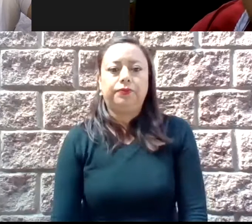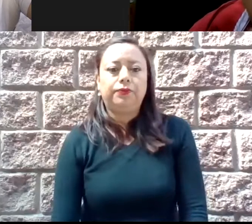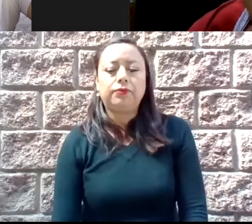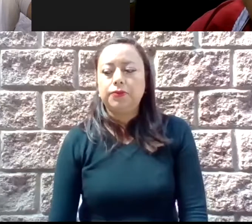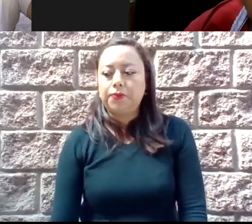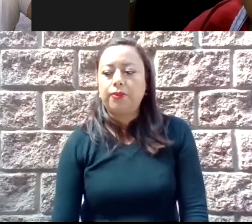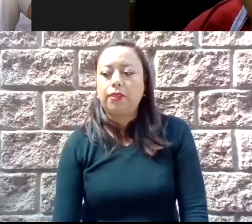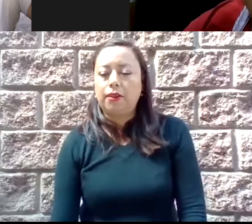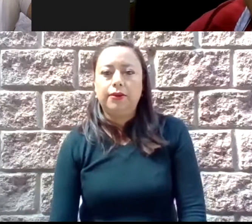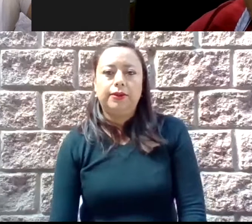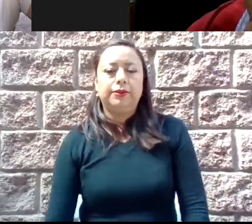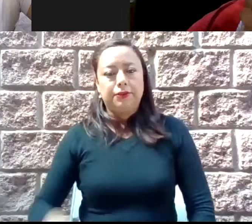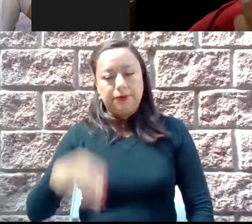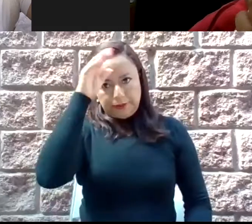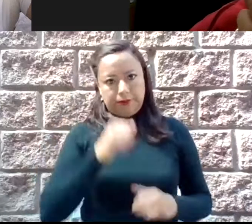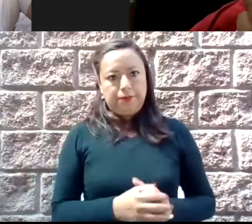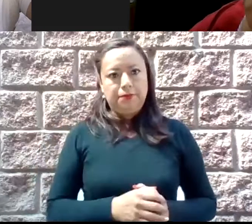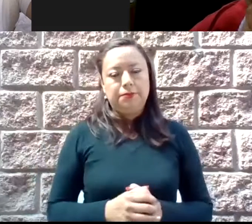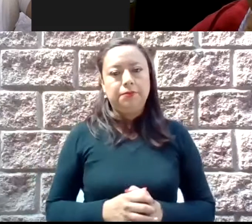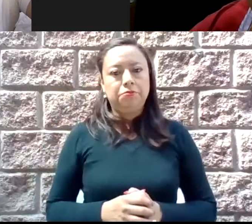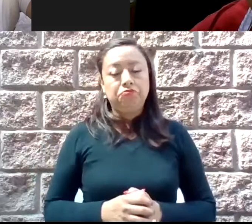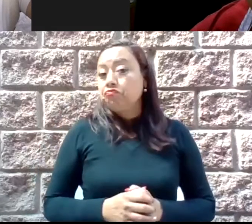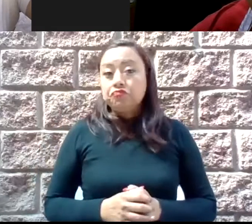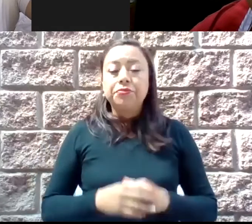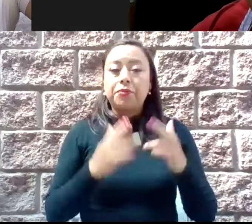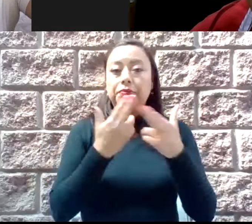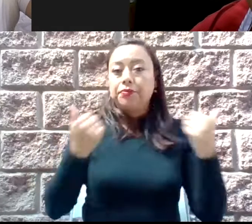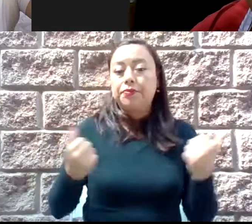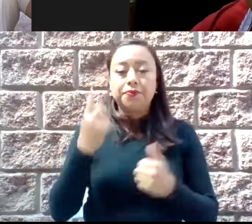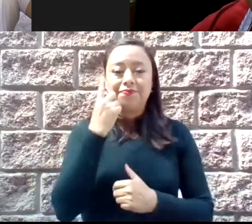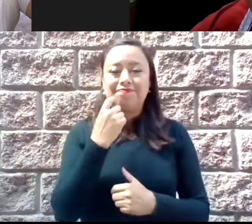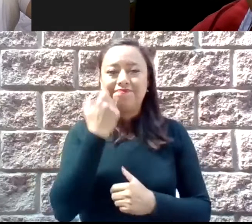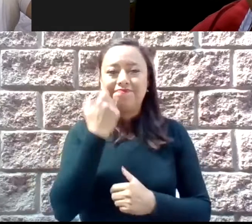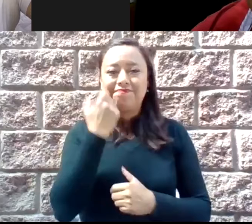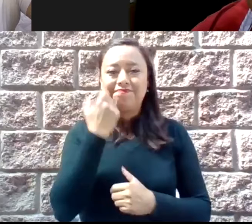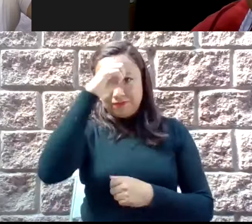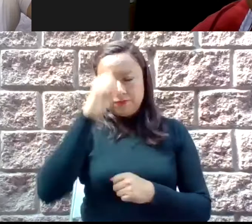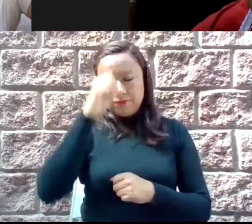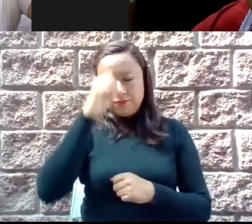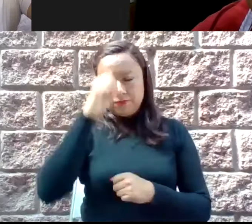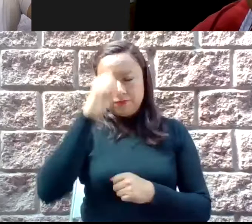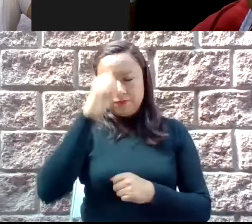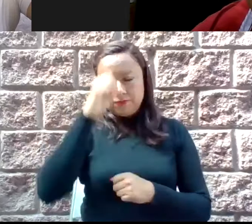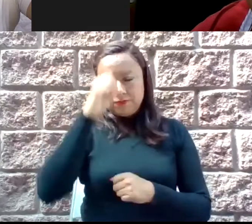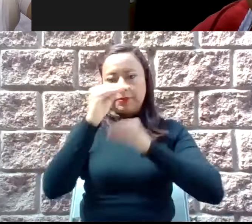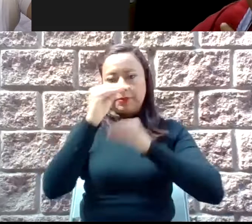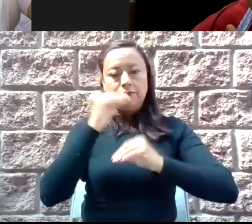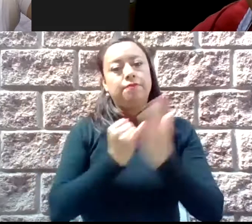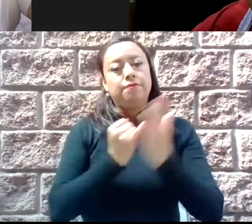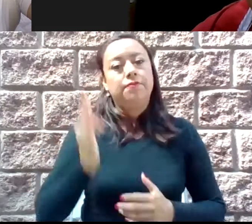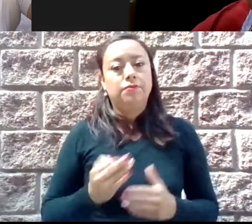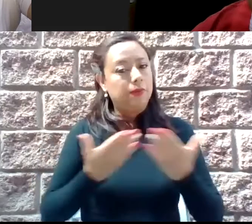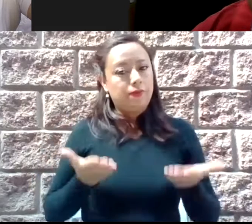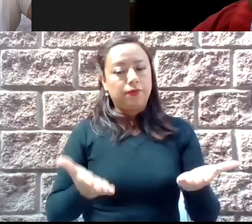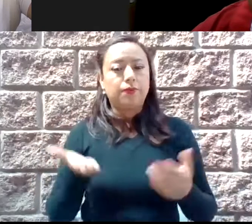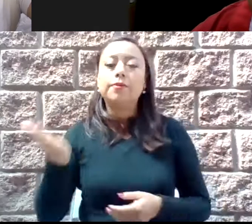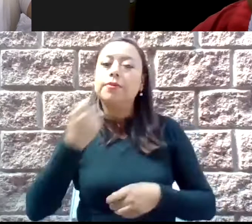De acuerdo. ¿Ningún diputado desea hacer uso de la palabra? Agotada la discusión del dictamen de referencia, pido